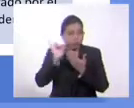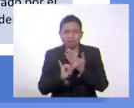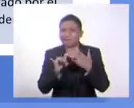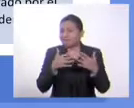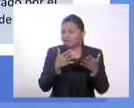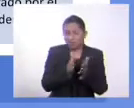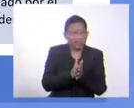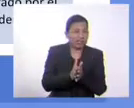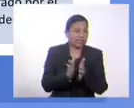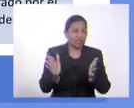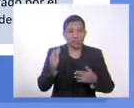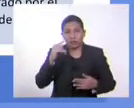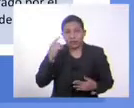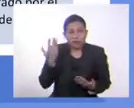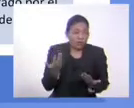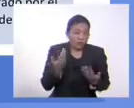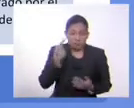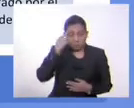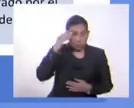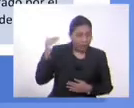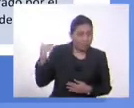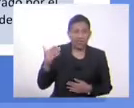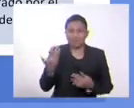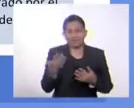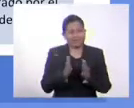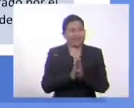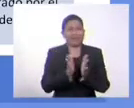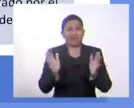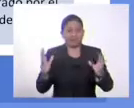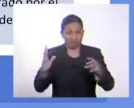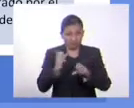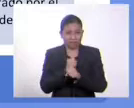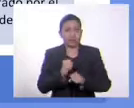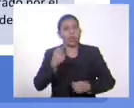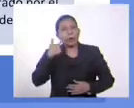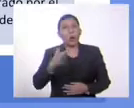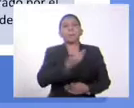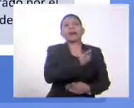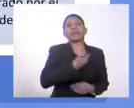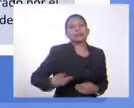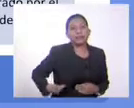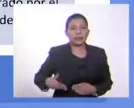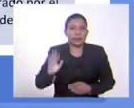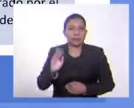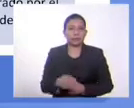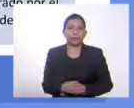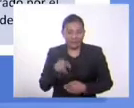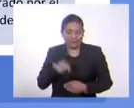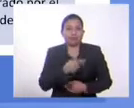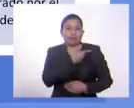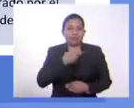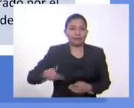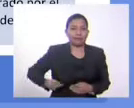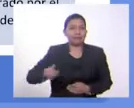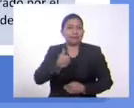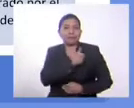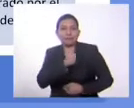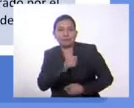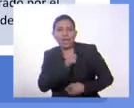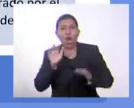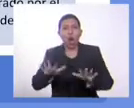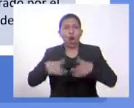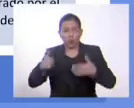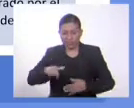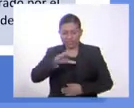presidente de la República es el que diseña cómo se relaciona El Salvador con el resto del mundo. con el resto del mundo, así es. Las relaciones de amistad que